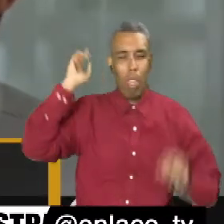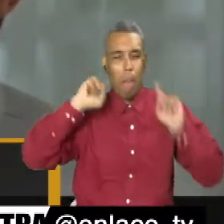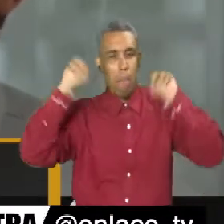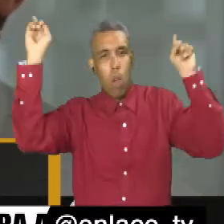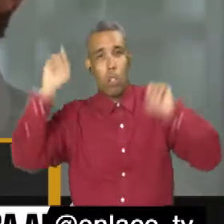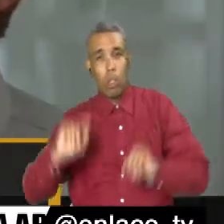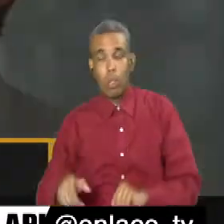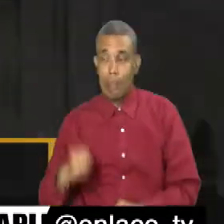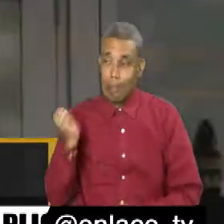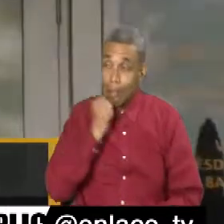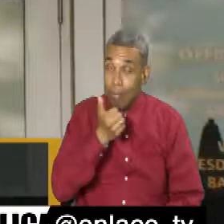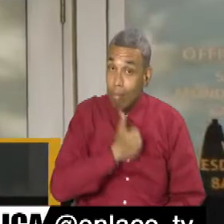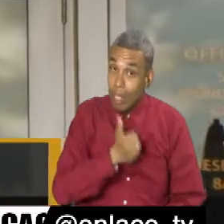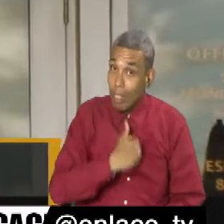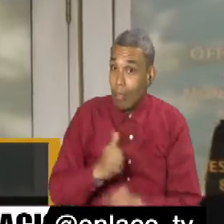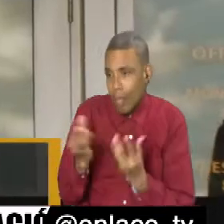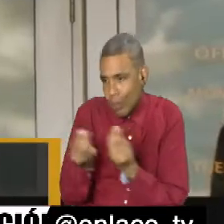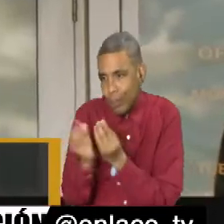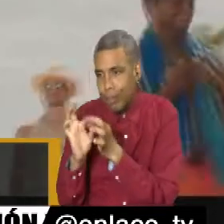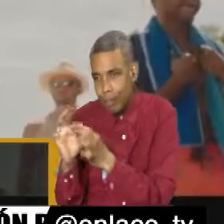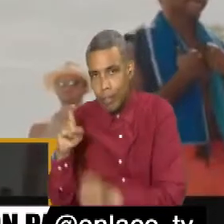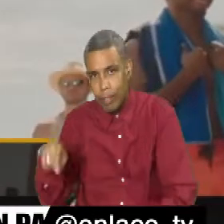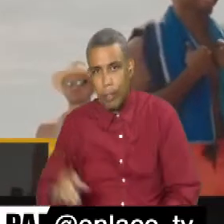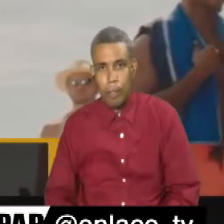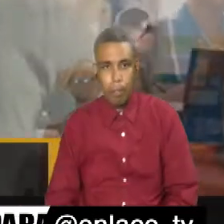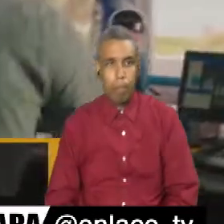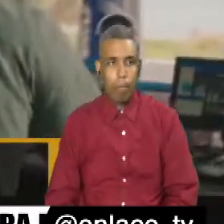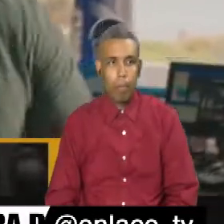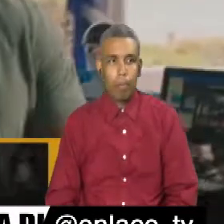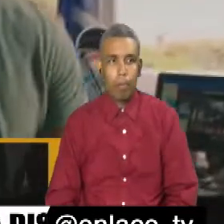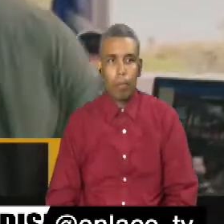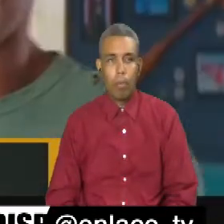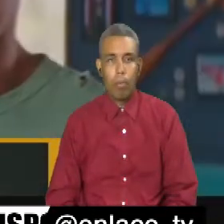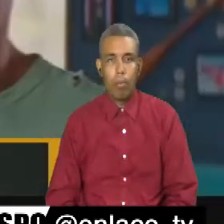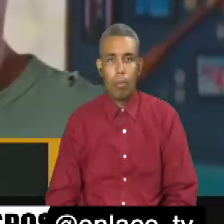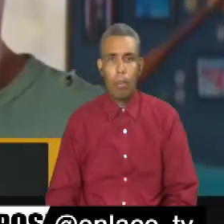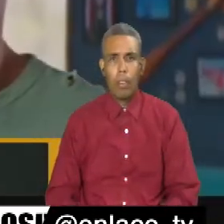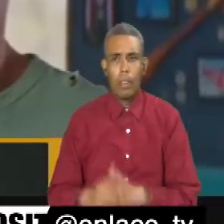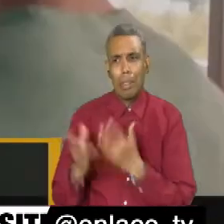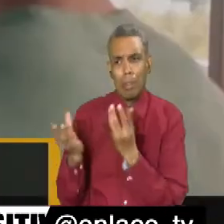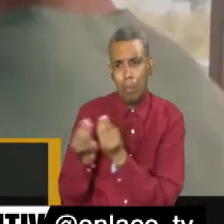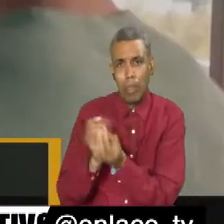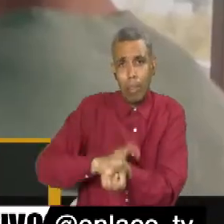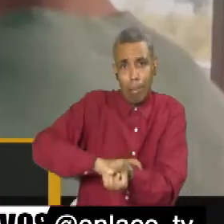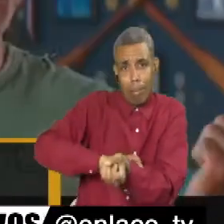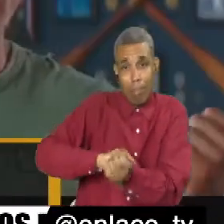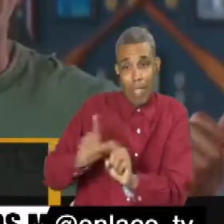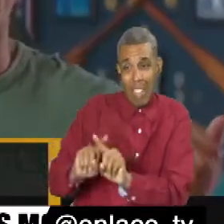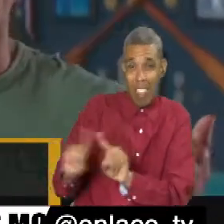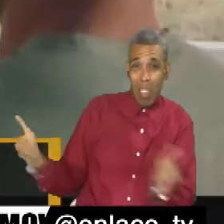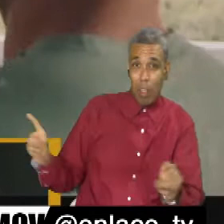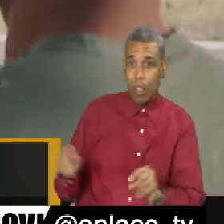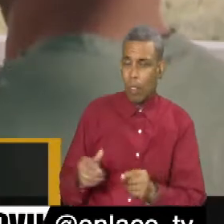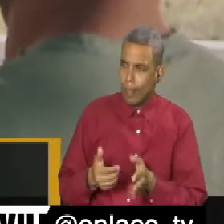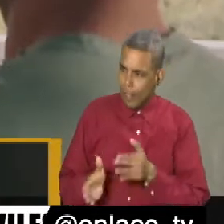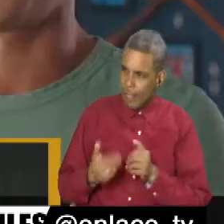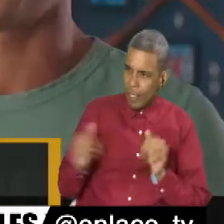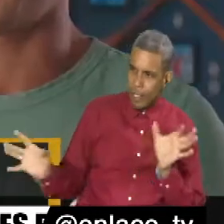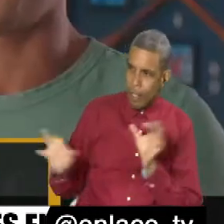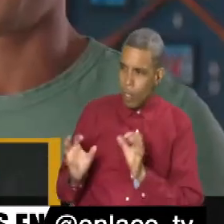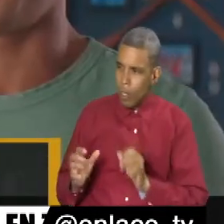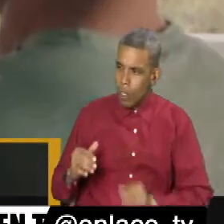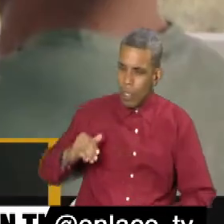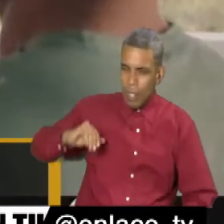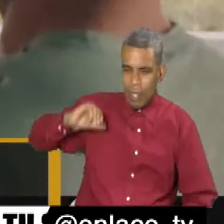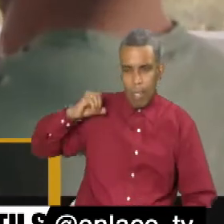nos corresponde restaurar el nombre de los guardianes de la bahía. A pesar de tener personalidades opuestas, los dos socorristas deberán unir fuerzas y formar